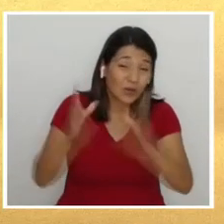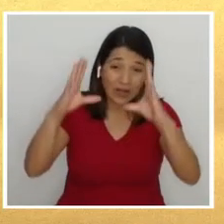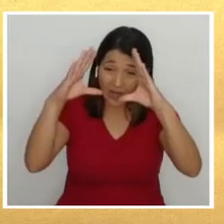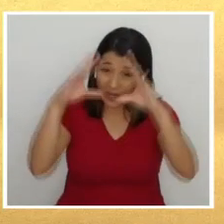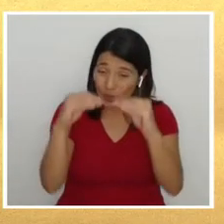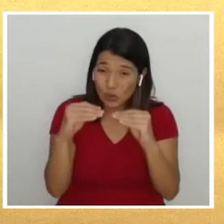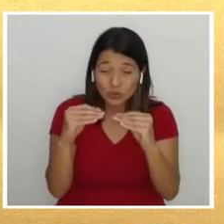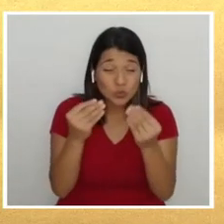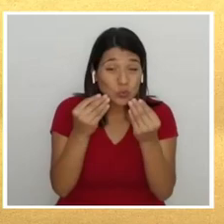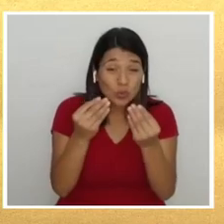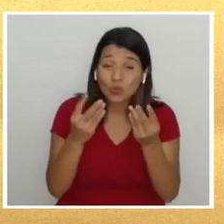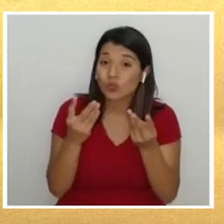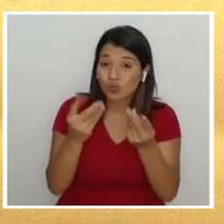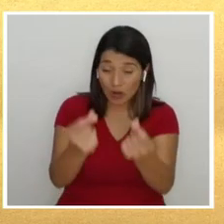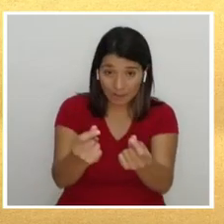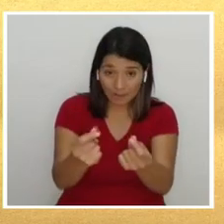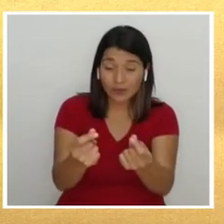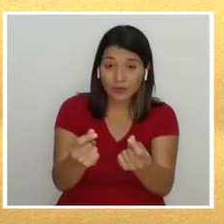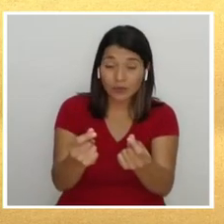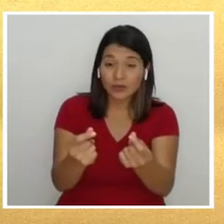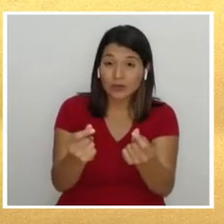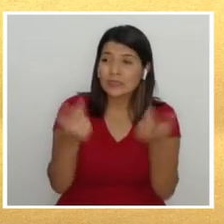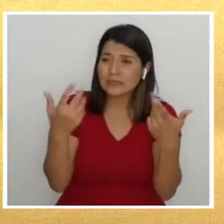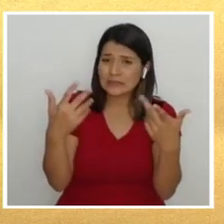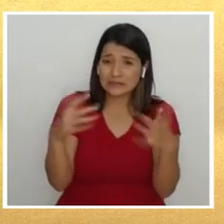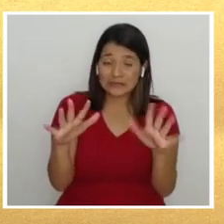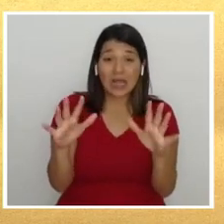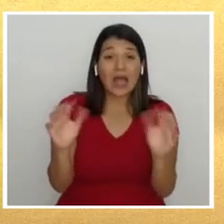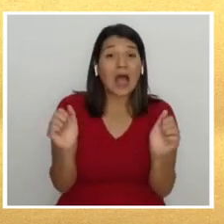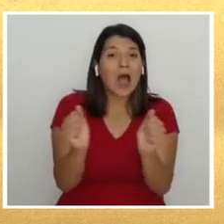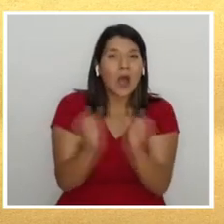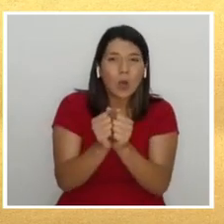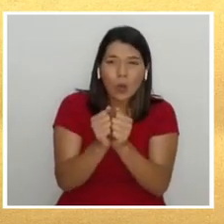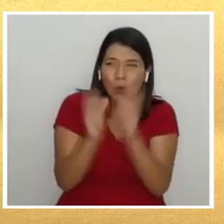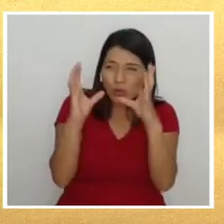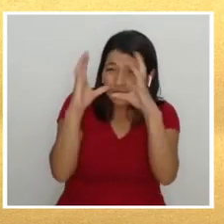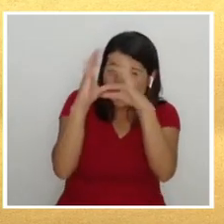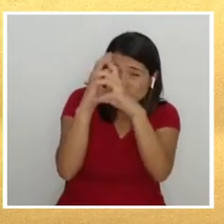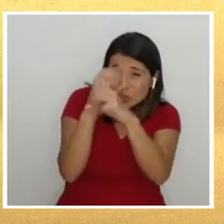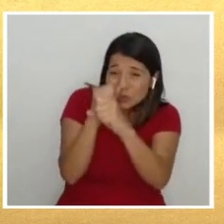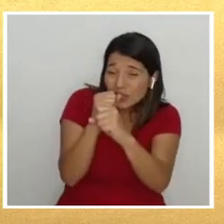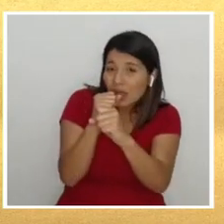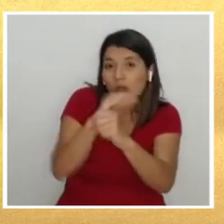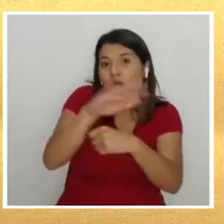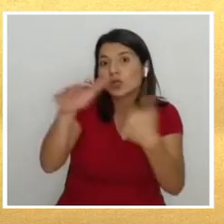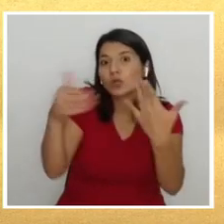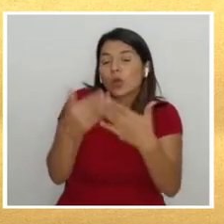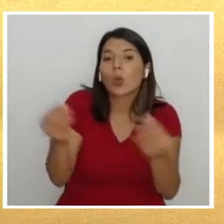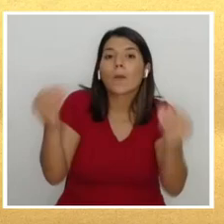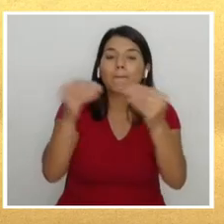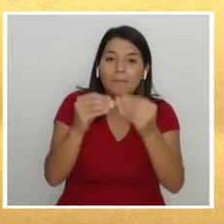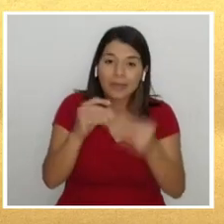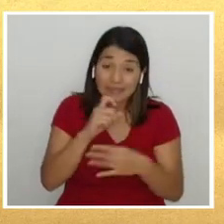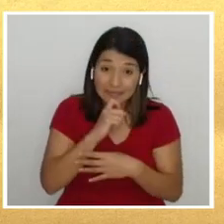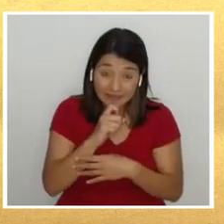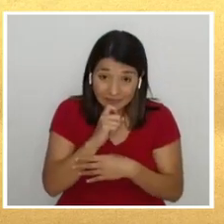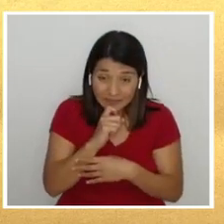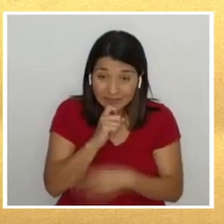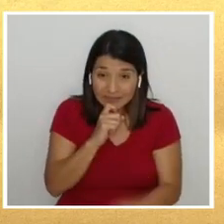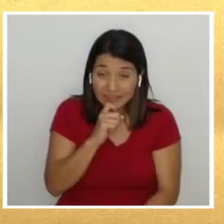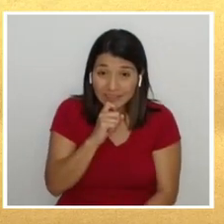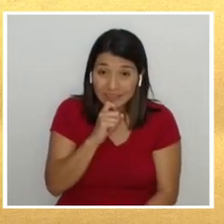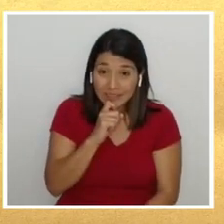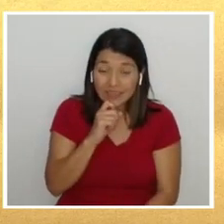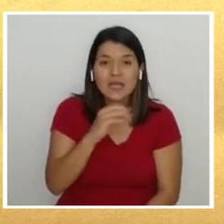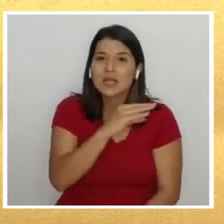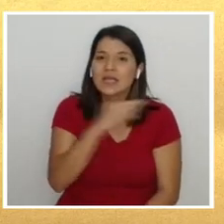rápido, ya con la oscuridad las cosas se tornan todavía mucho más difíciles, y terminamos de